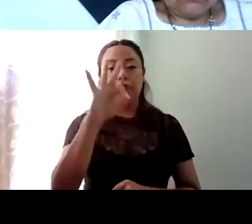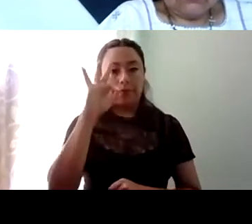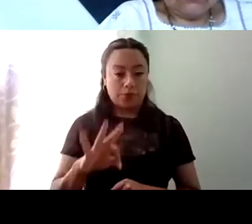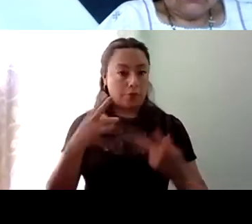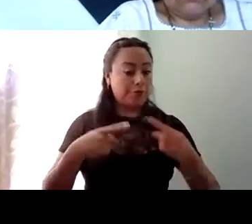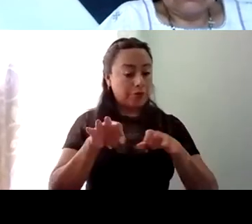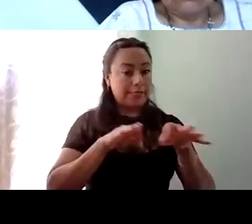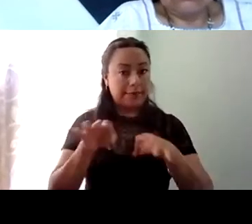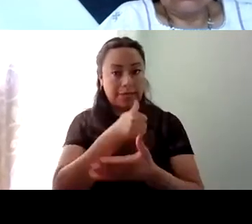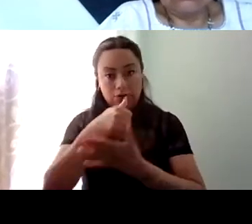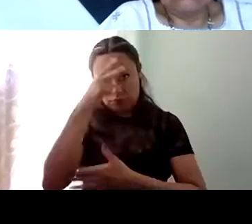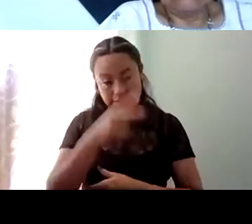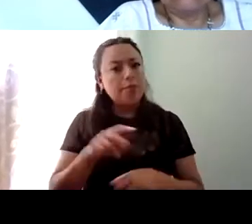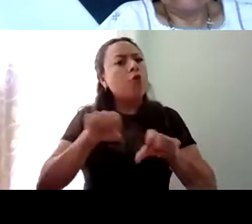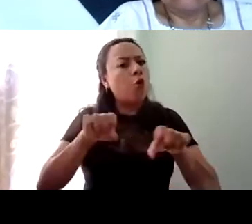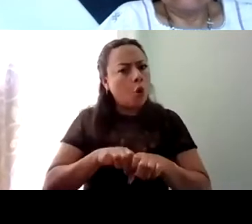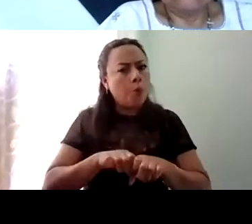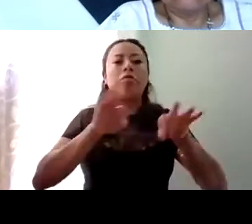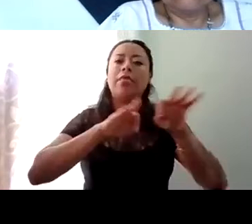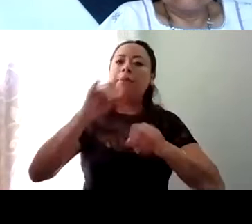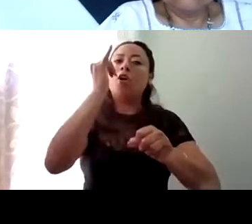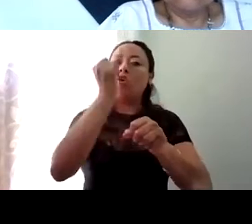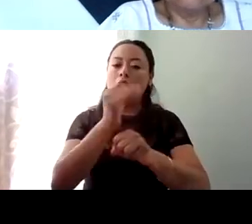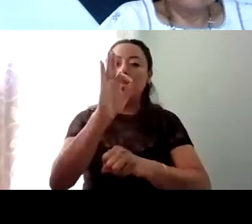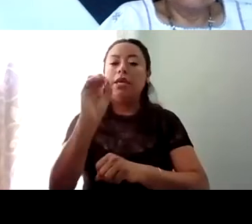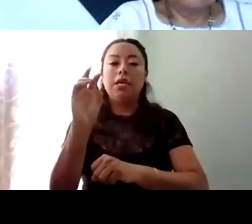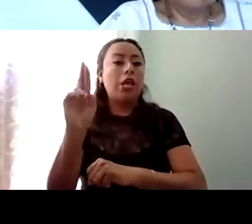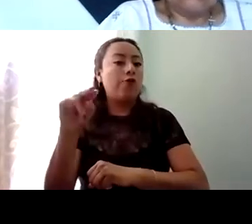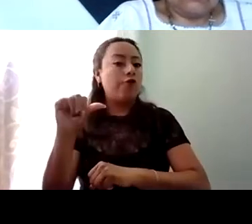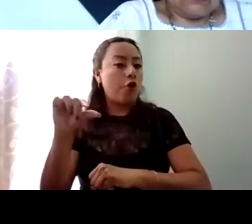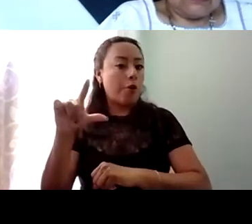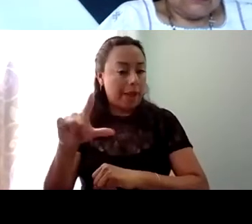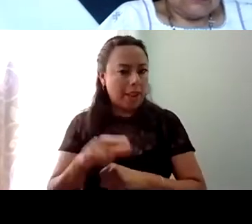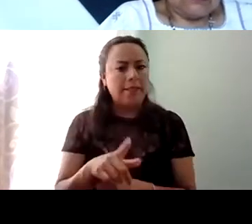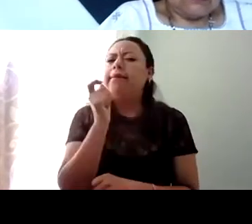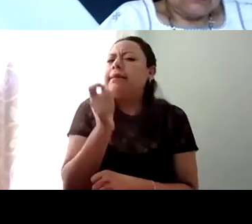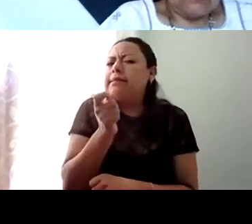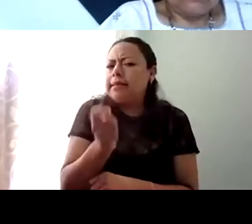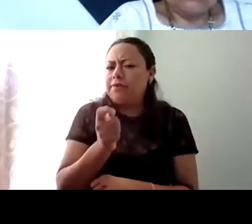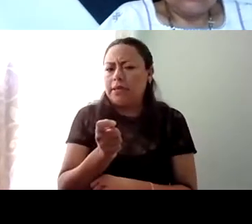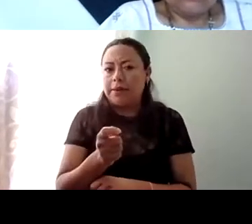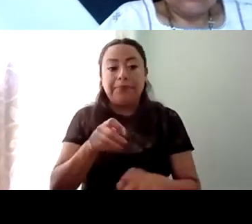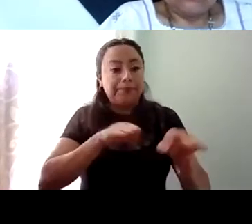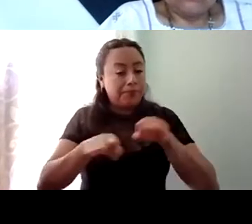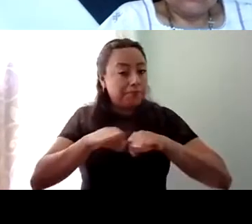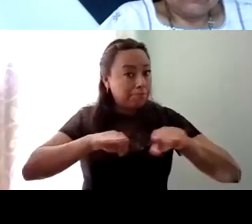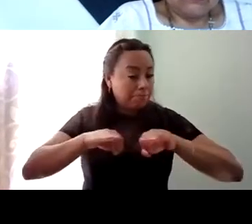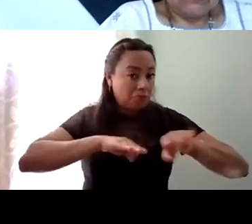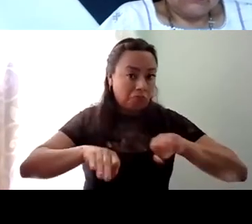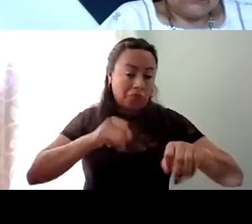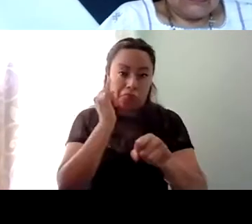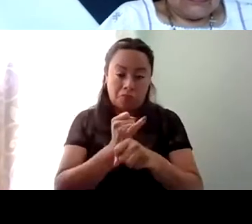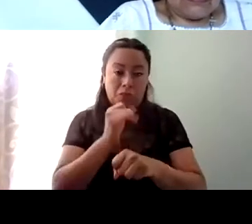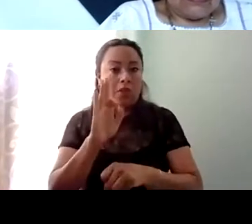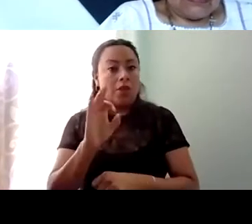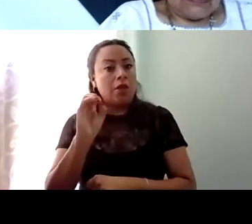informal, lo que significa que el empleo informal es tan común o tan normal